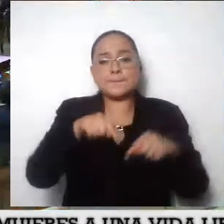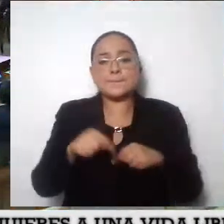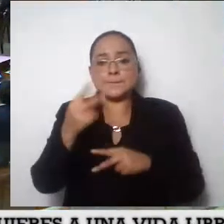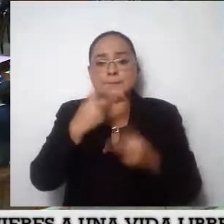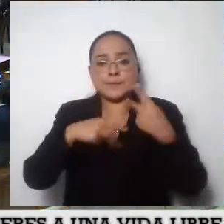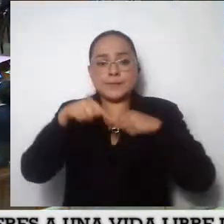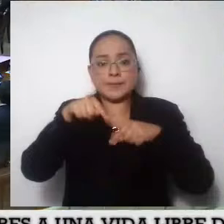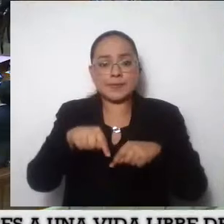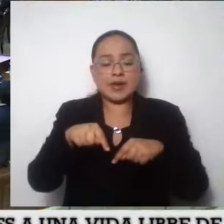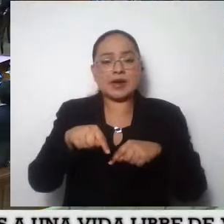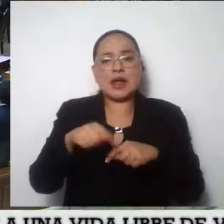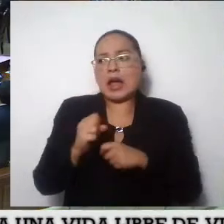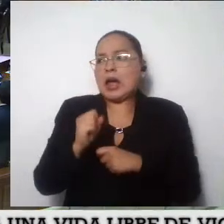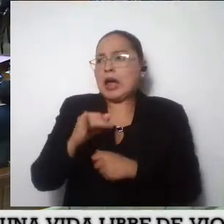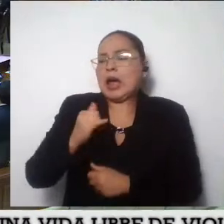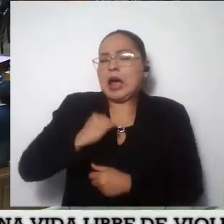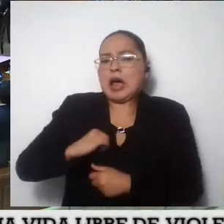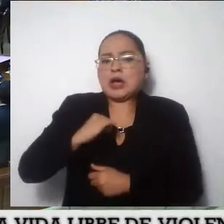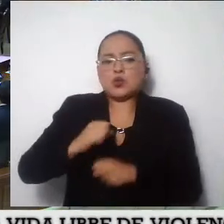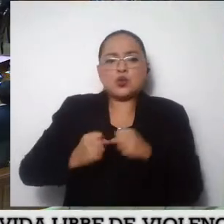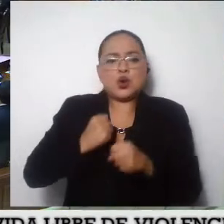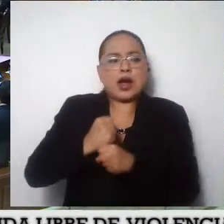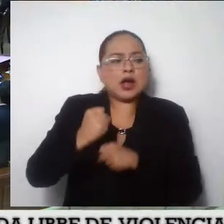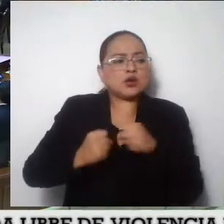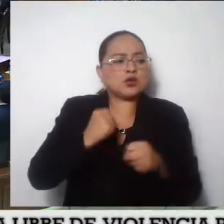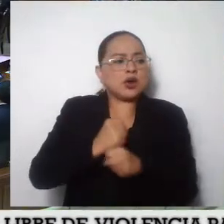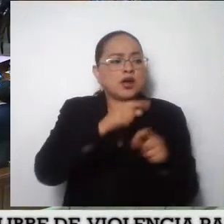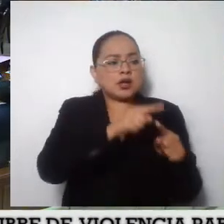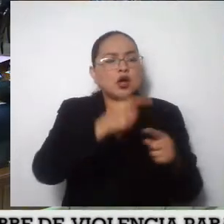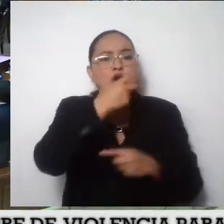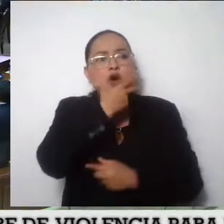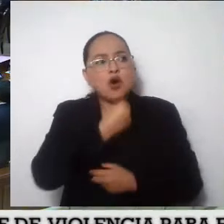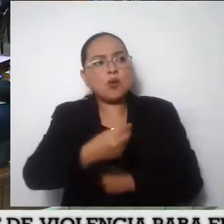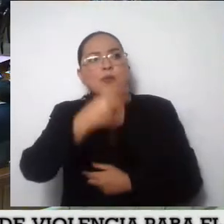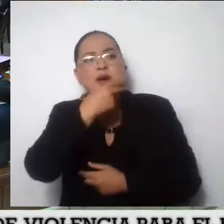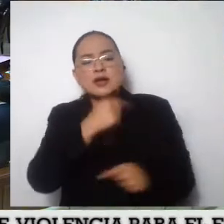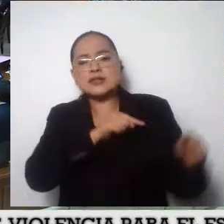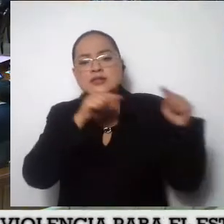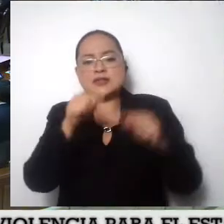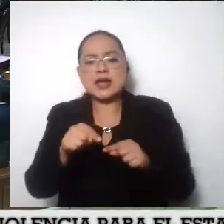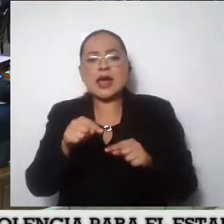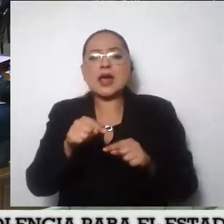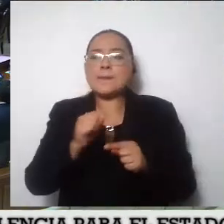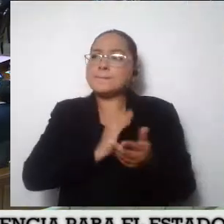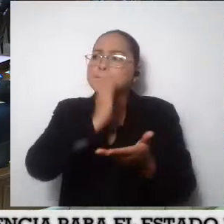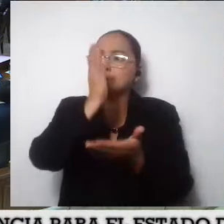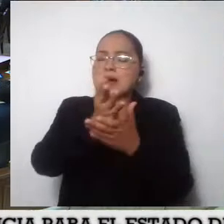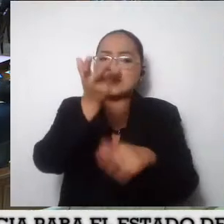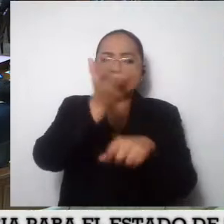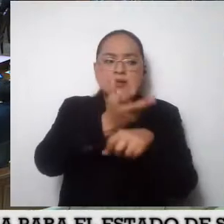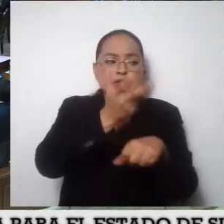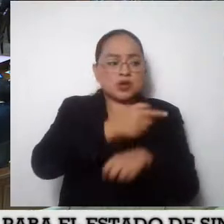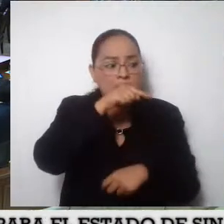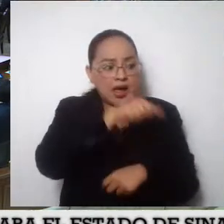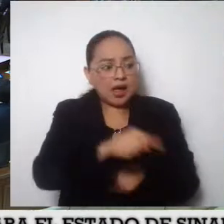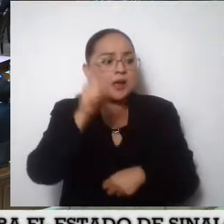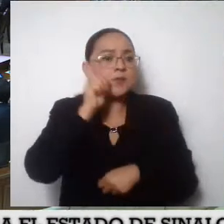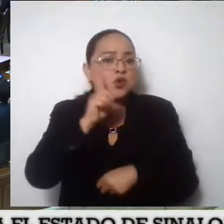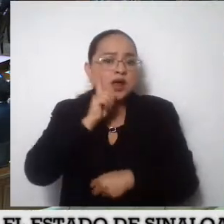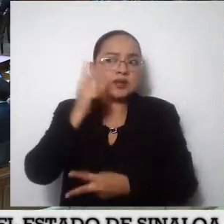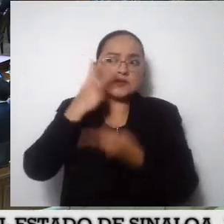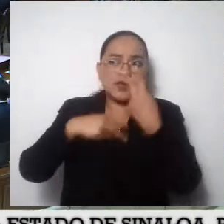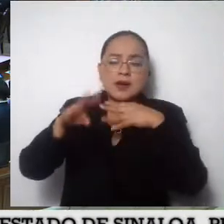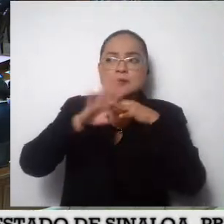conformadas históricamente por trabajadores masculinos que cruzan México hacia Estados Unidos, se exponen a numerosos riesgos.